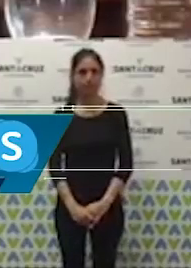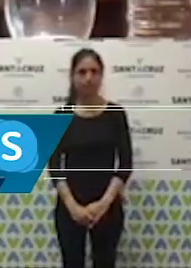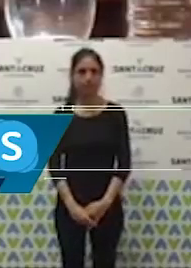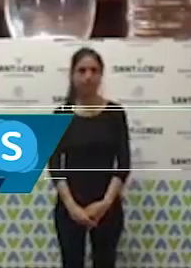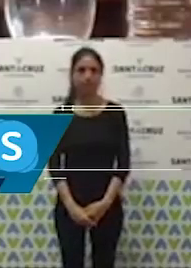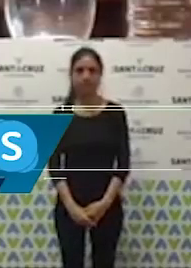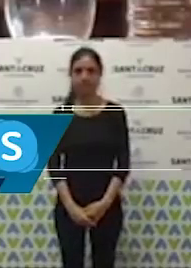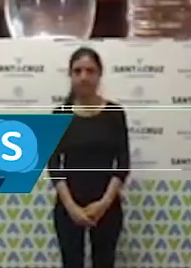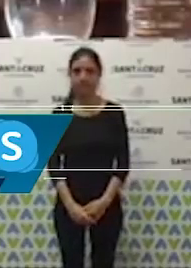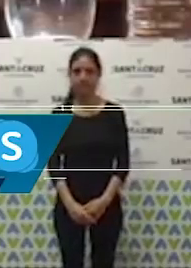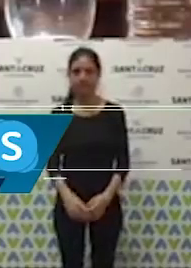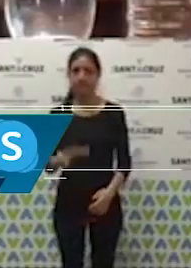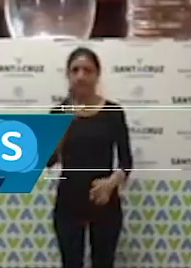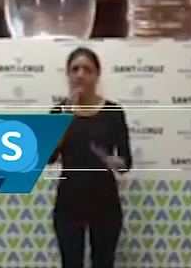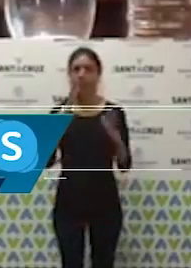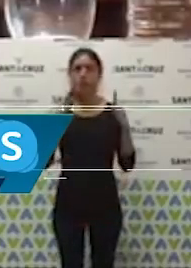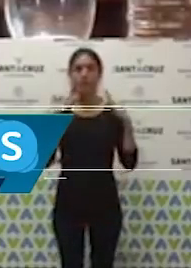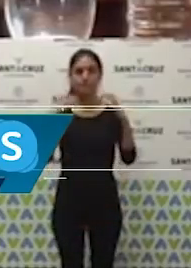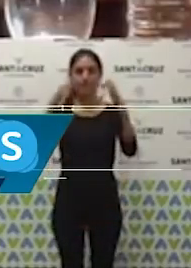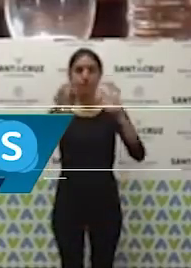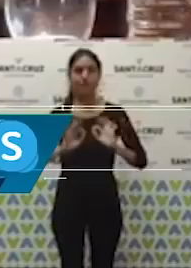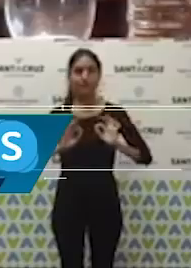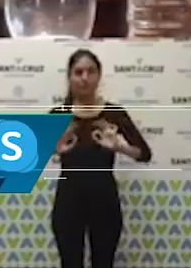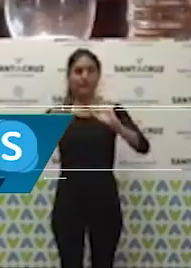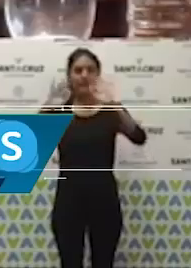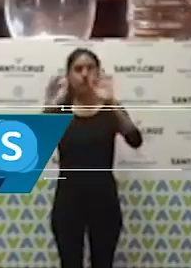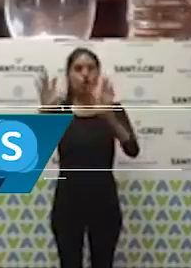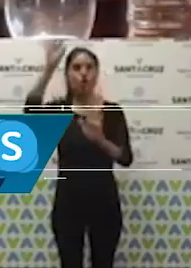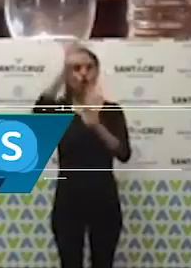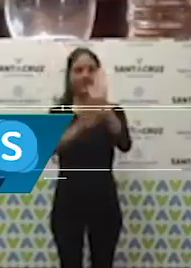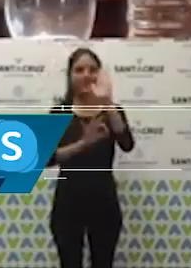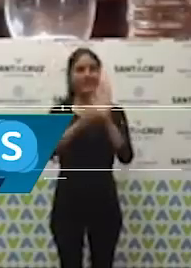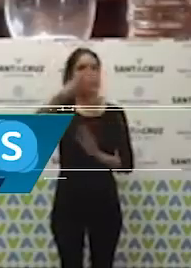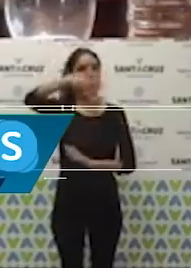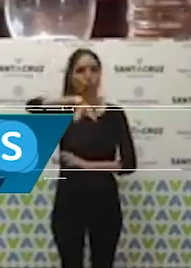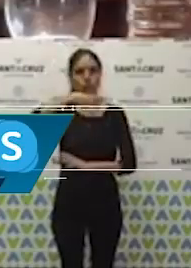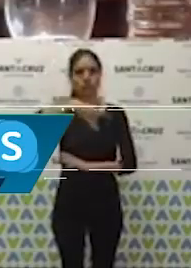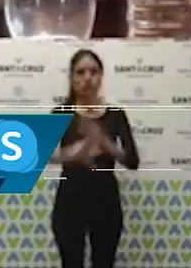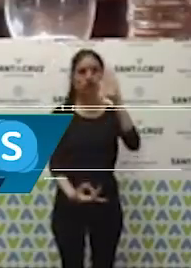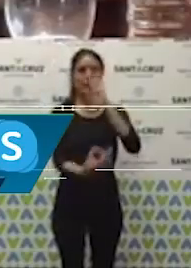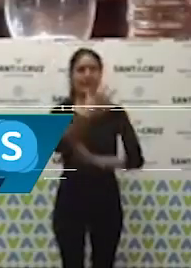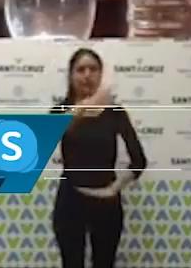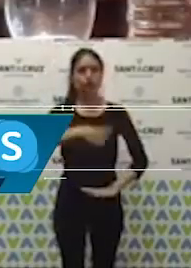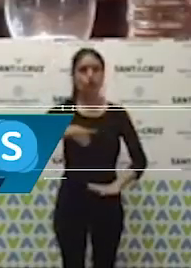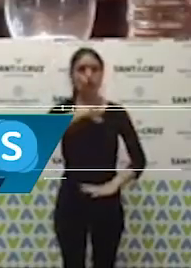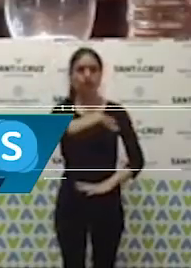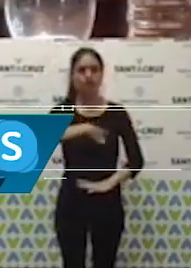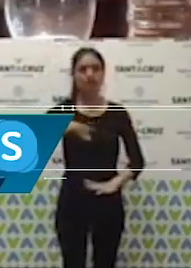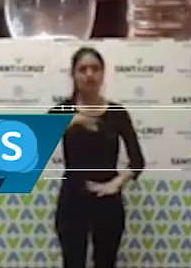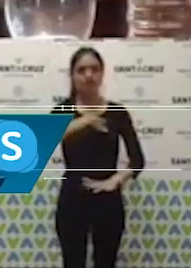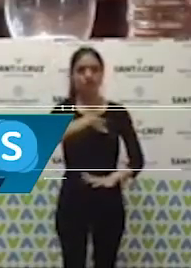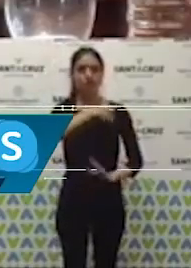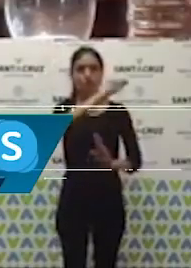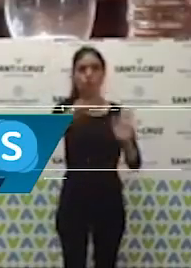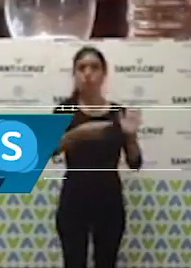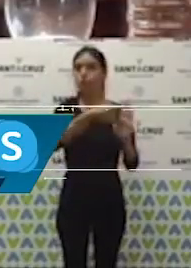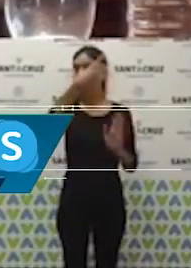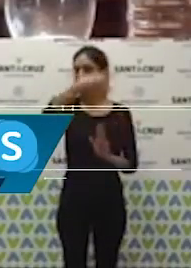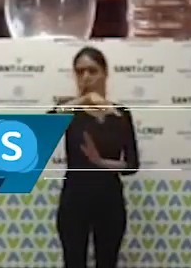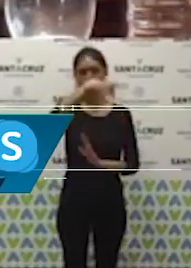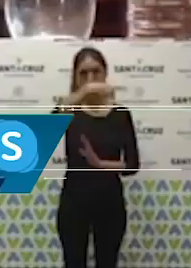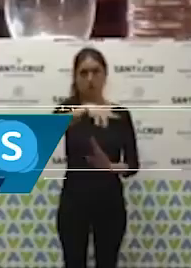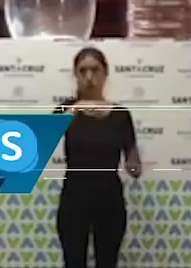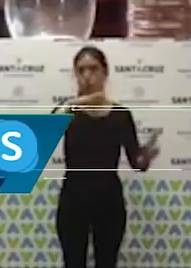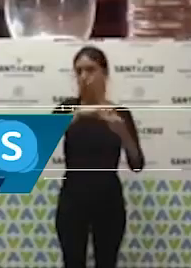20, 25 kilómetros del municipio de Güímar, que gobierna PSOE Coalición Canaria. Ya se están escuchando tambores de guerra y se está hablando